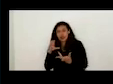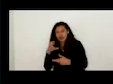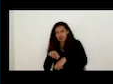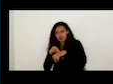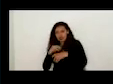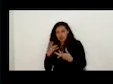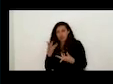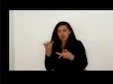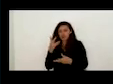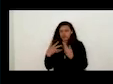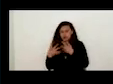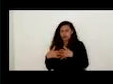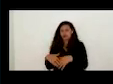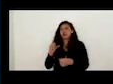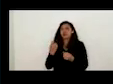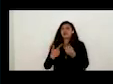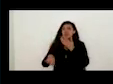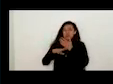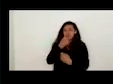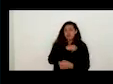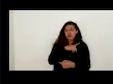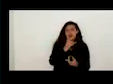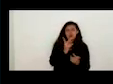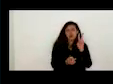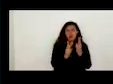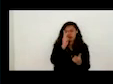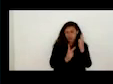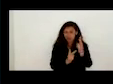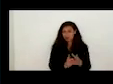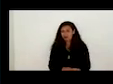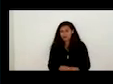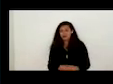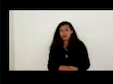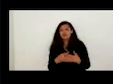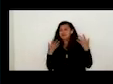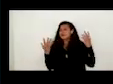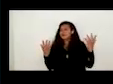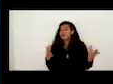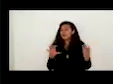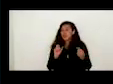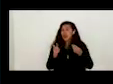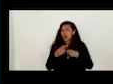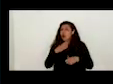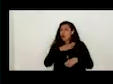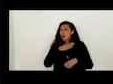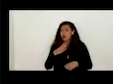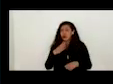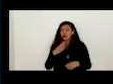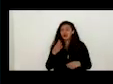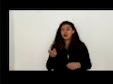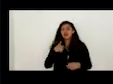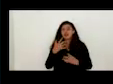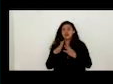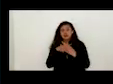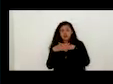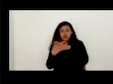pudieran tener un impacto a la salud, pero si es con verduras, al contrario, o sea, se vuelve algo saludable. Y si yo eso lo combino